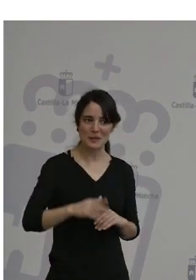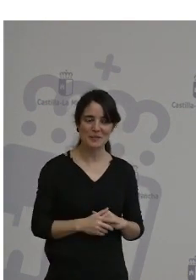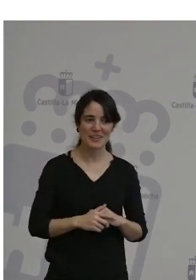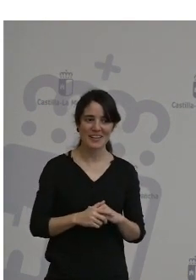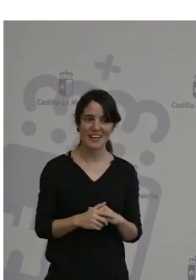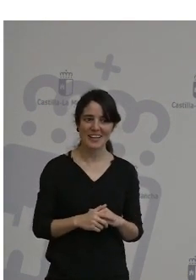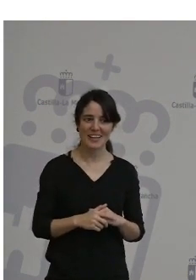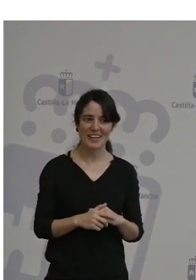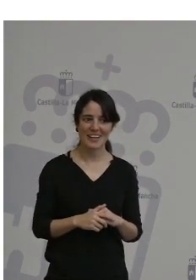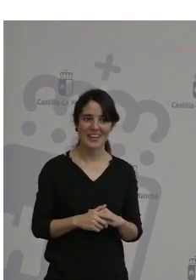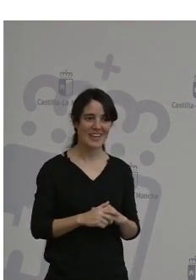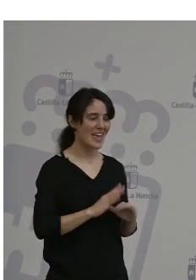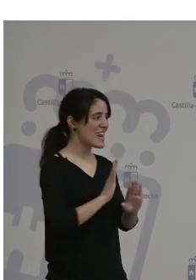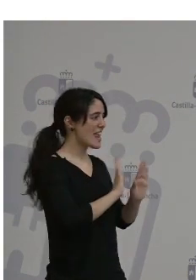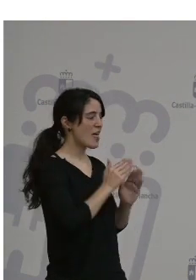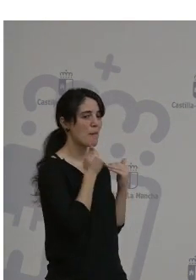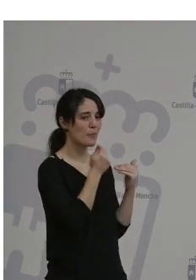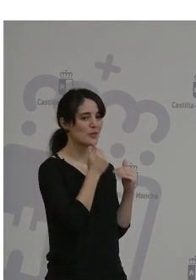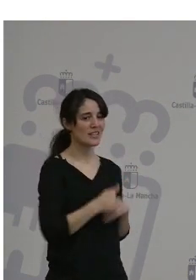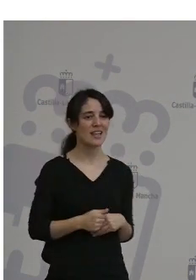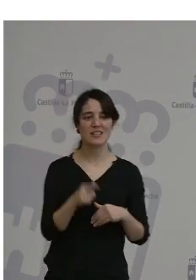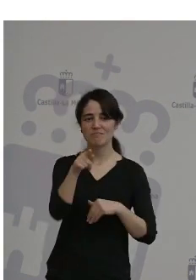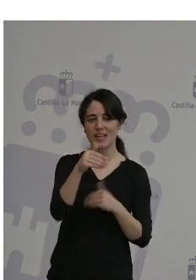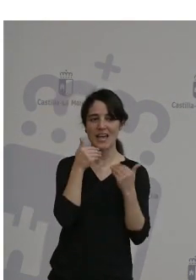Bueno, pues nada más. Muchas gracias. A ti.